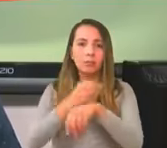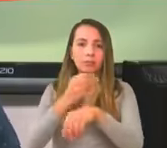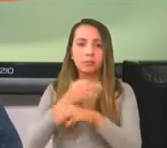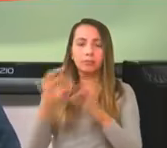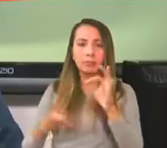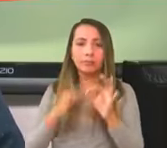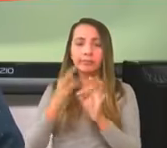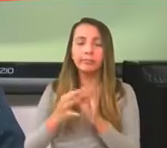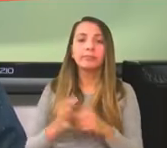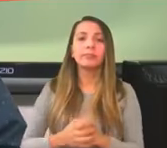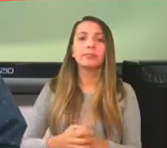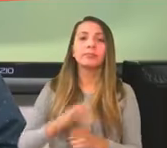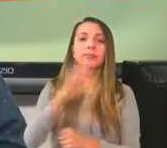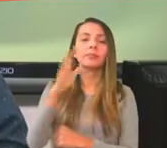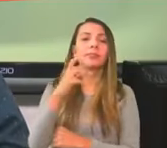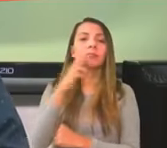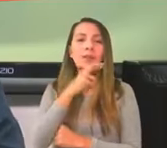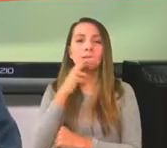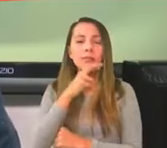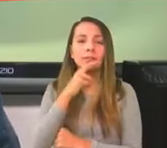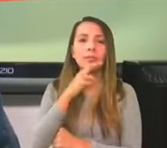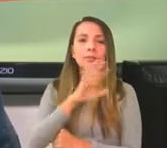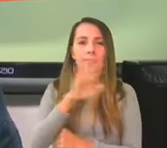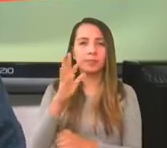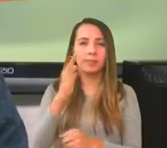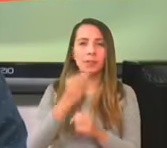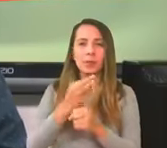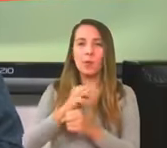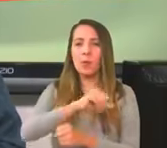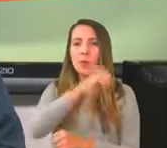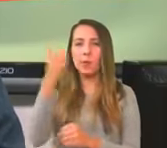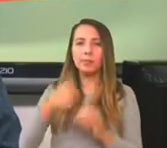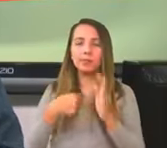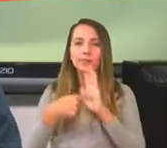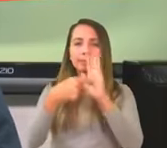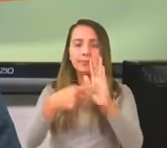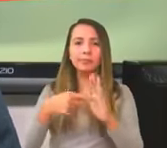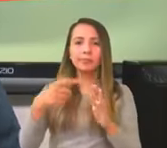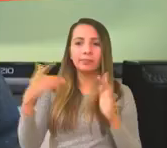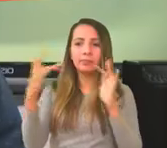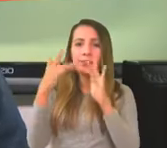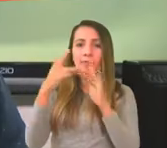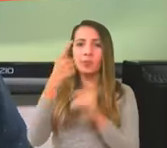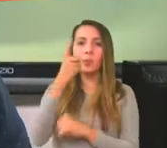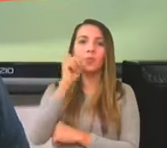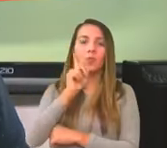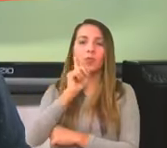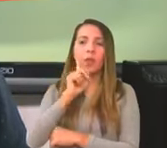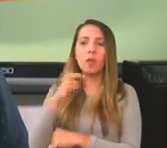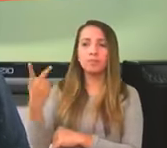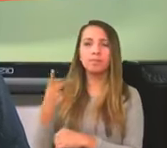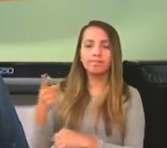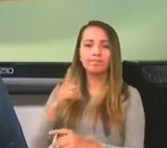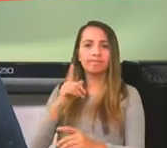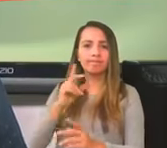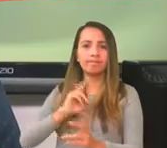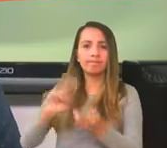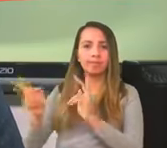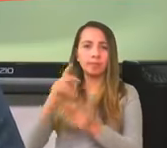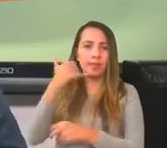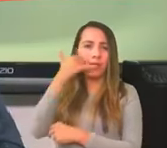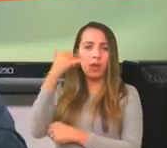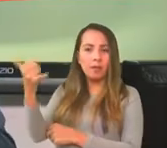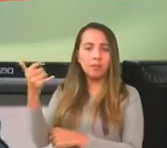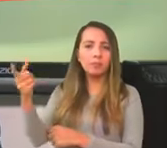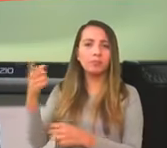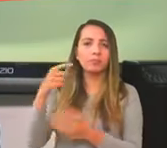vamos rápidamente porque también haremos un enlace con una ciudadana, tuve una plática con ella vía telefónica